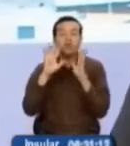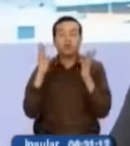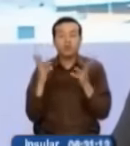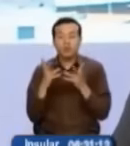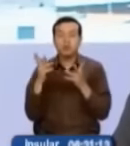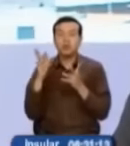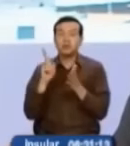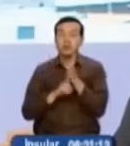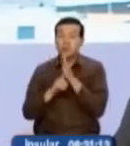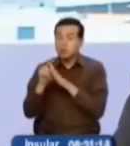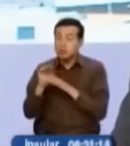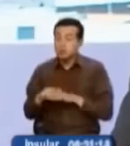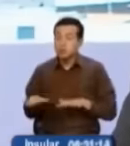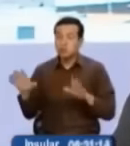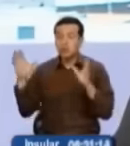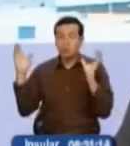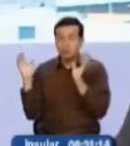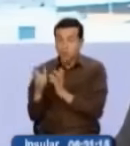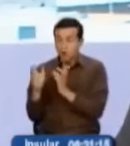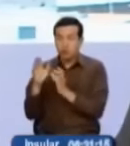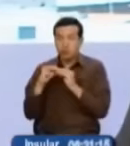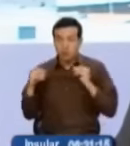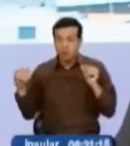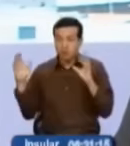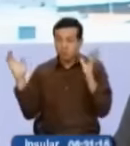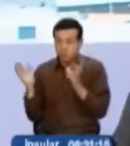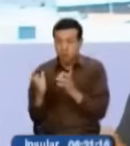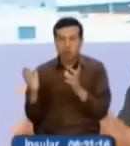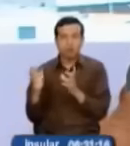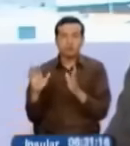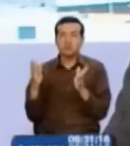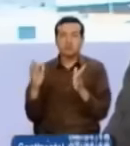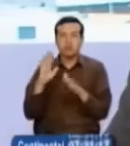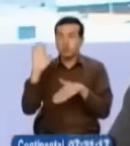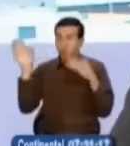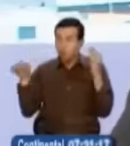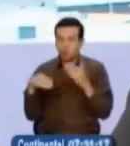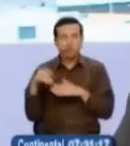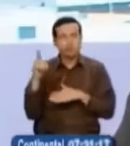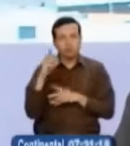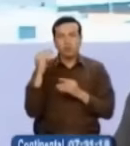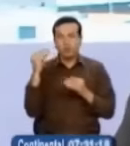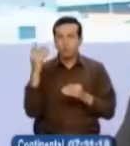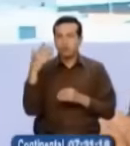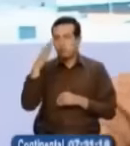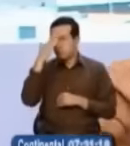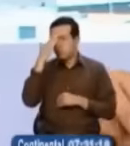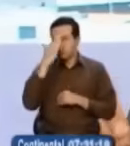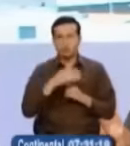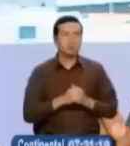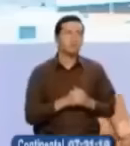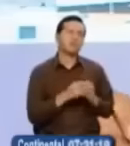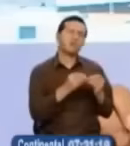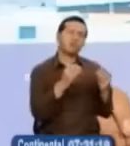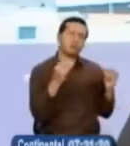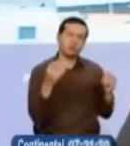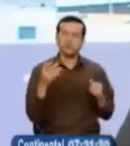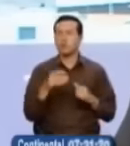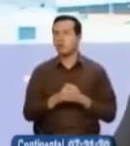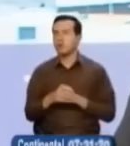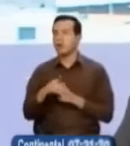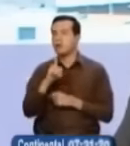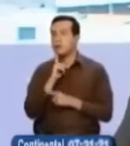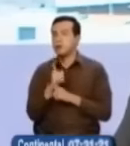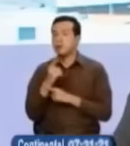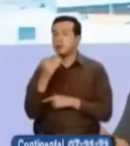en el desarrollo centralizado en su localidad. No todos, pero la mayoría no identifica, la mayoría no determina los